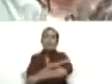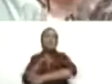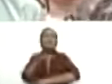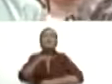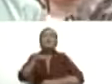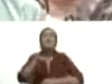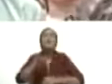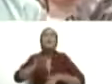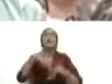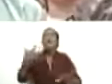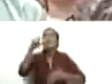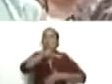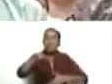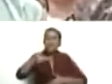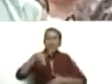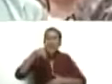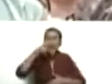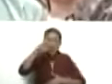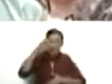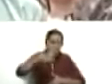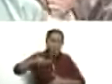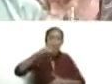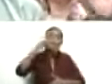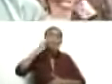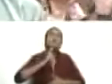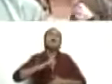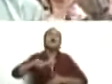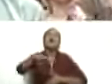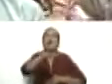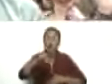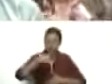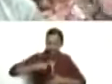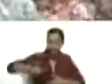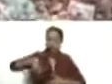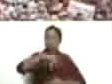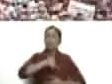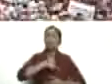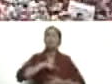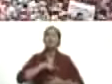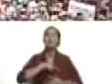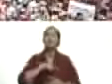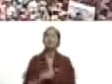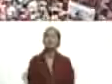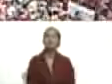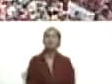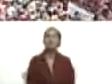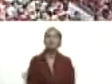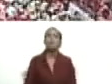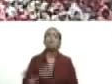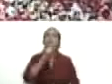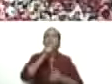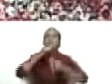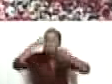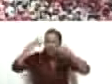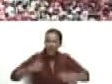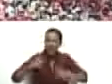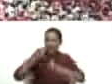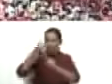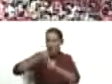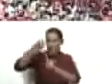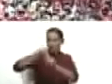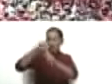¿Y dónde está el pueblo bolivariano? ¿Dónde estamos nosotros? ¿Quién ha triunfado?